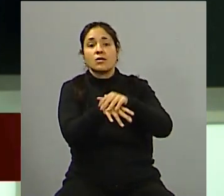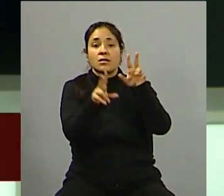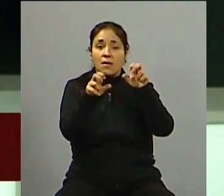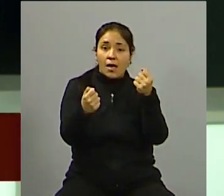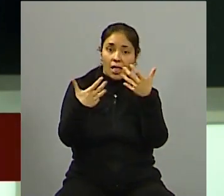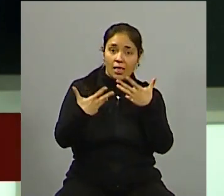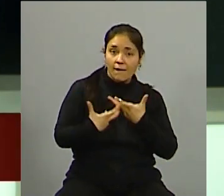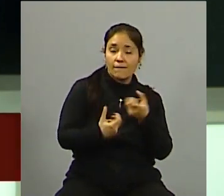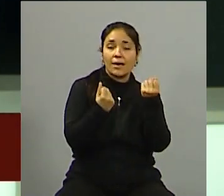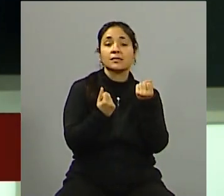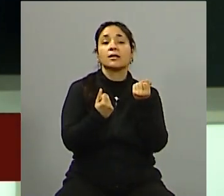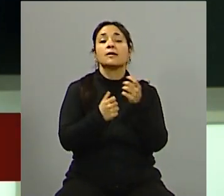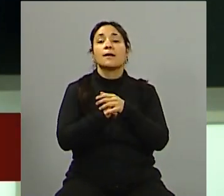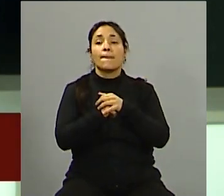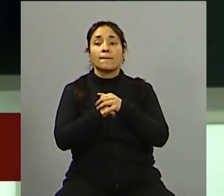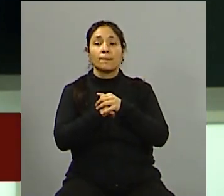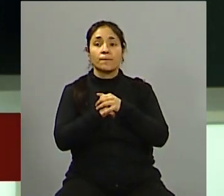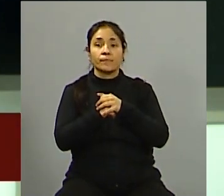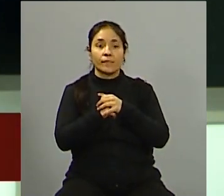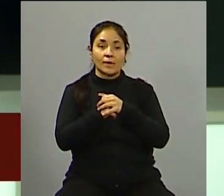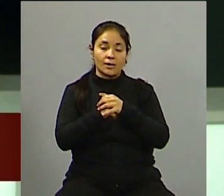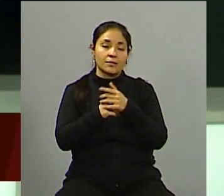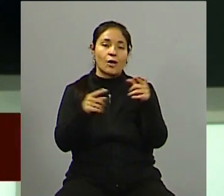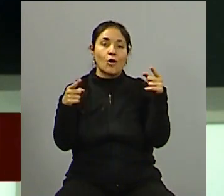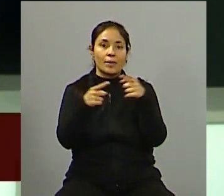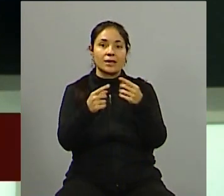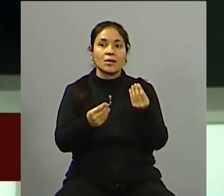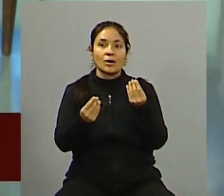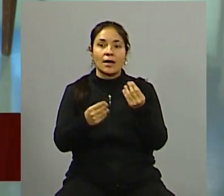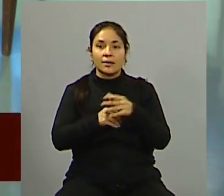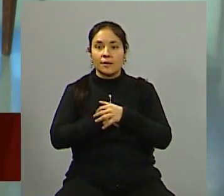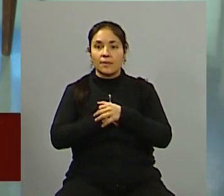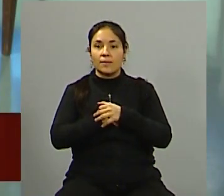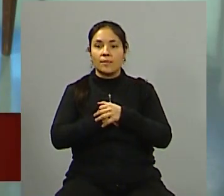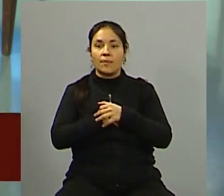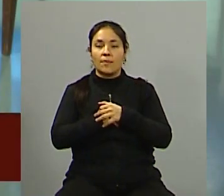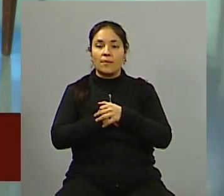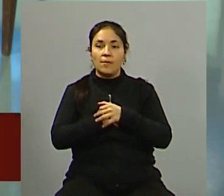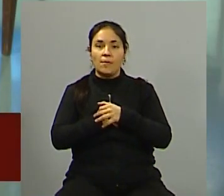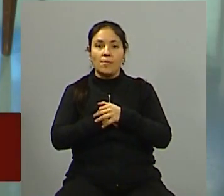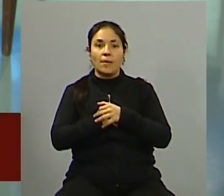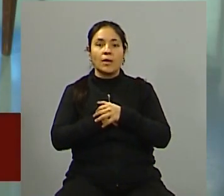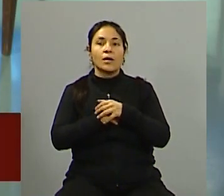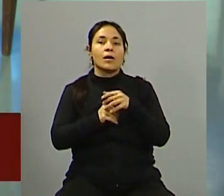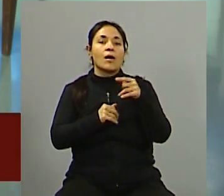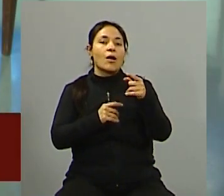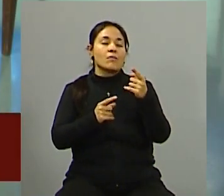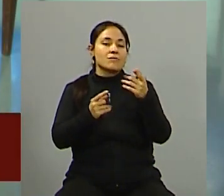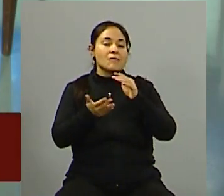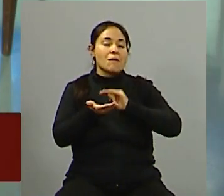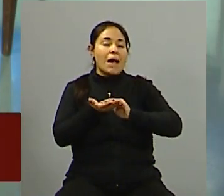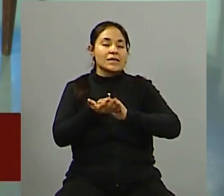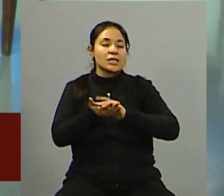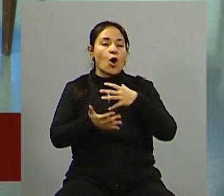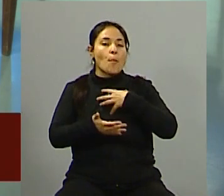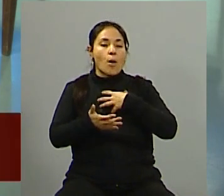que llevar más arriba, o iba a llevar más arriba, lo que es lo que se dedica al Producto Bruto Interno de Defensa. Y esto hay un